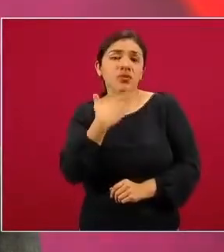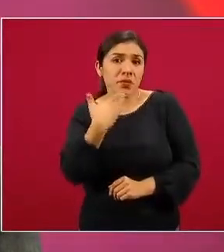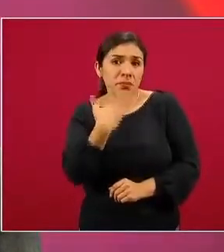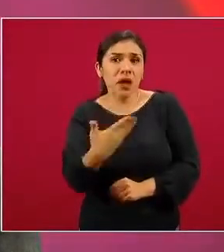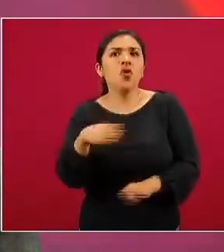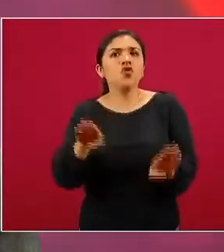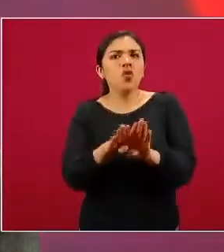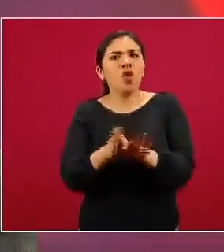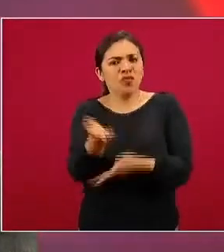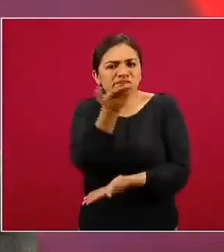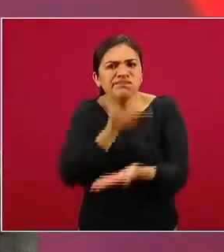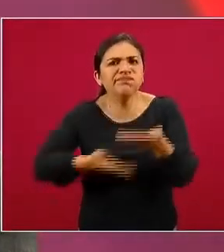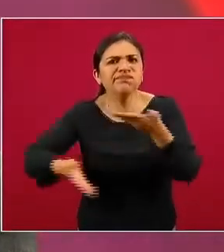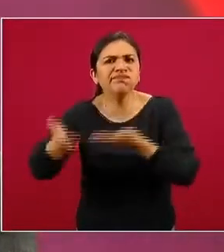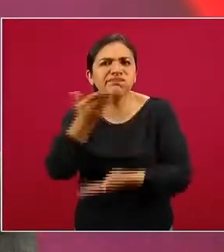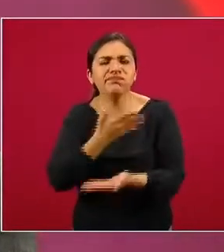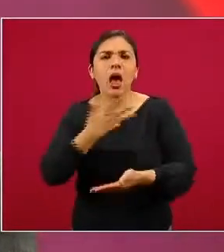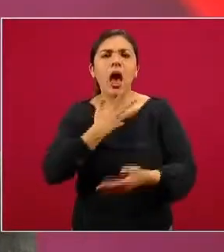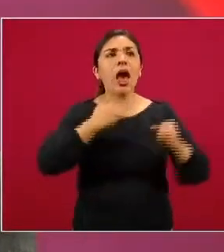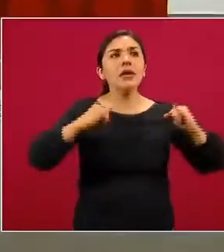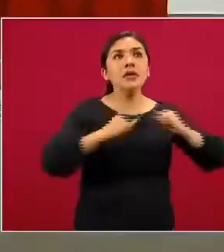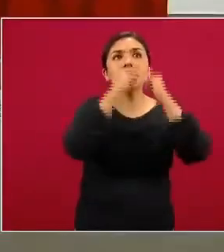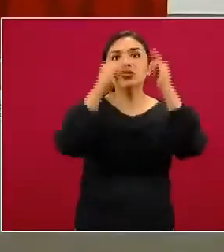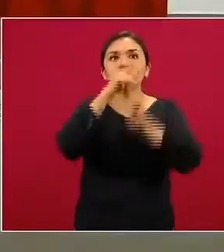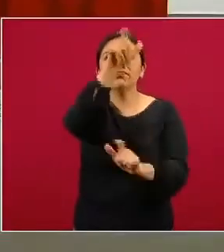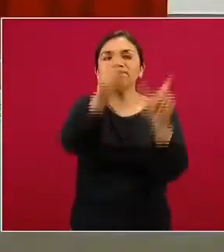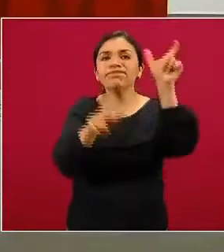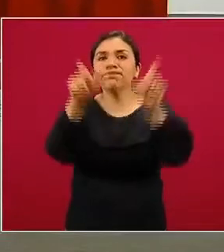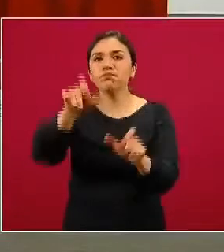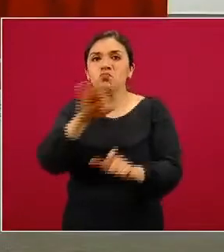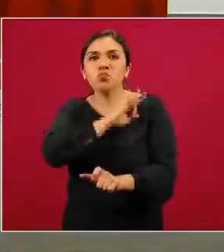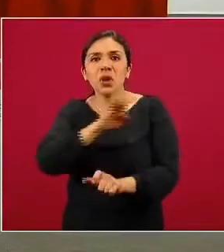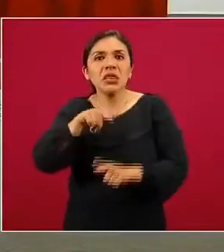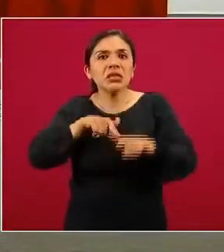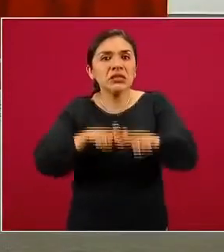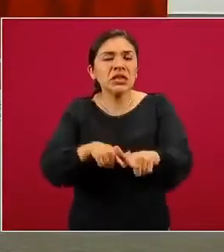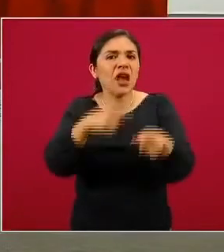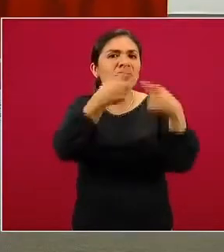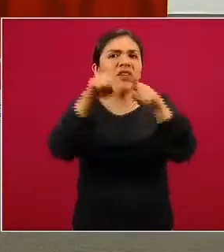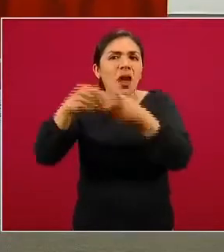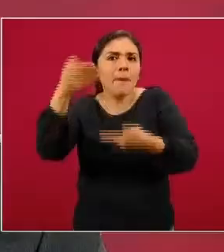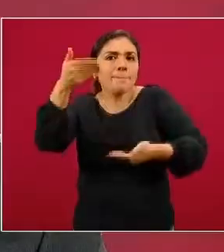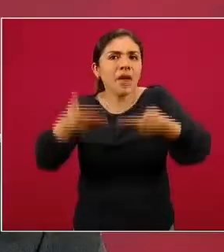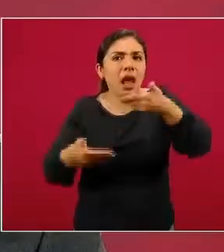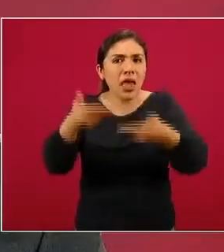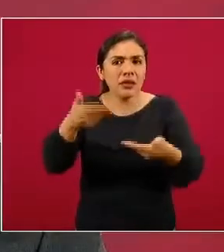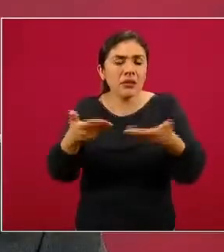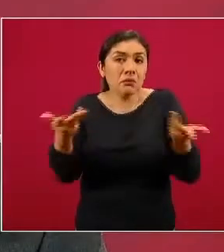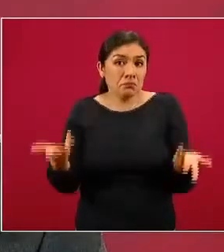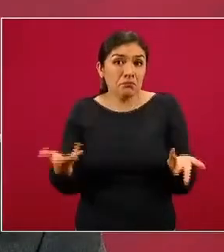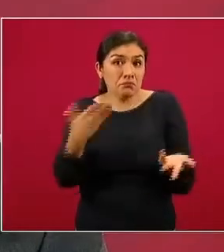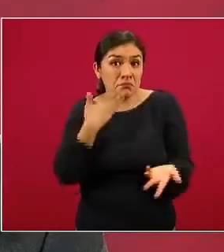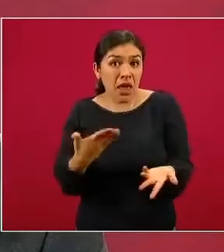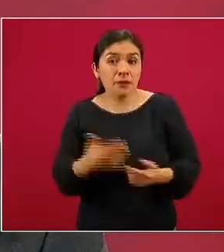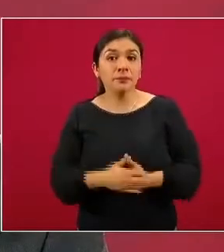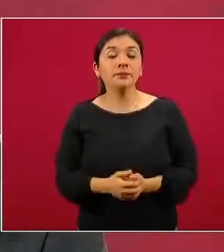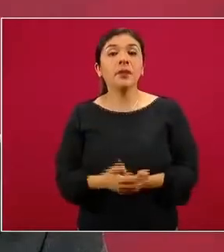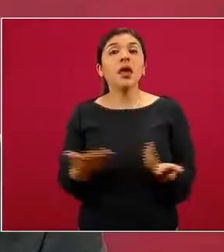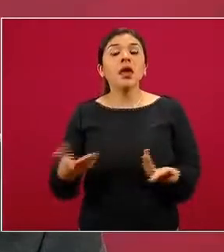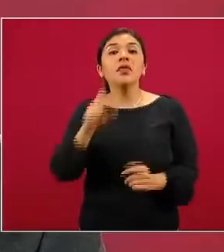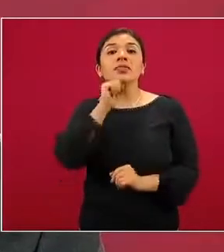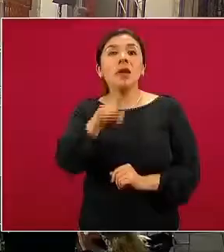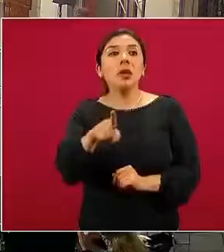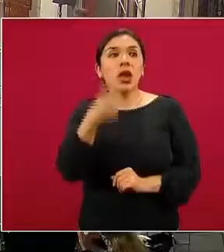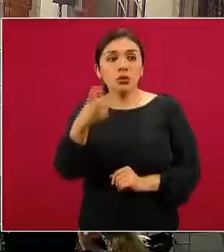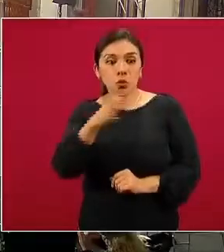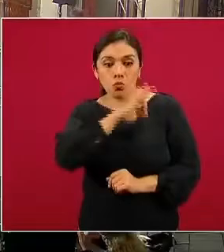un diálogo abierto, en la que hay instituciones que mantienen estos distintos balances y que